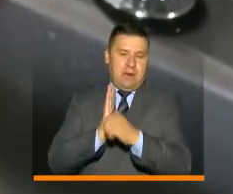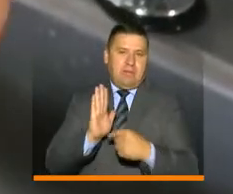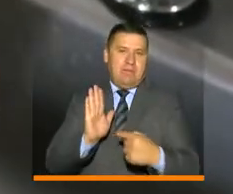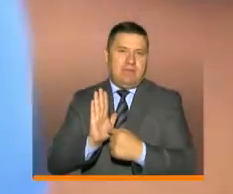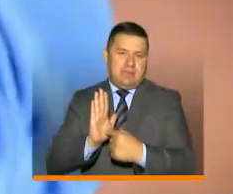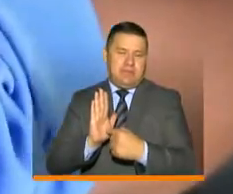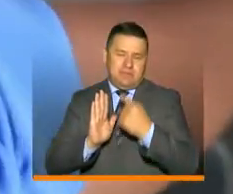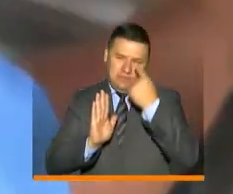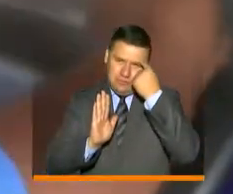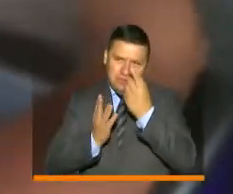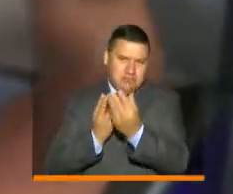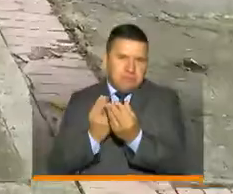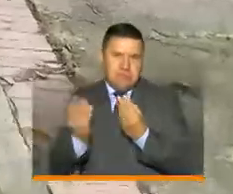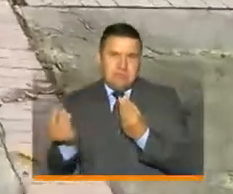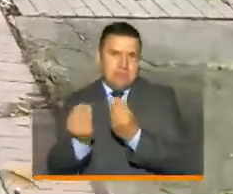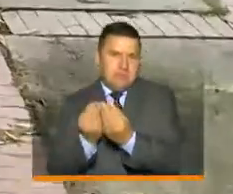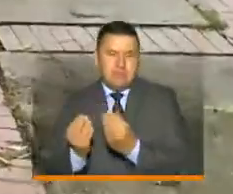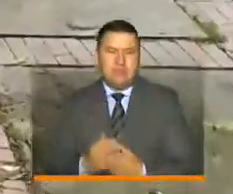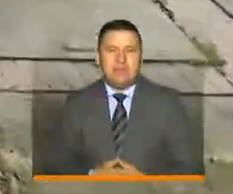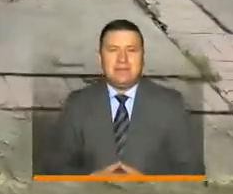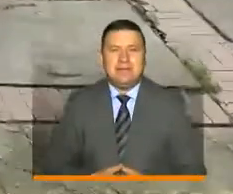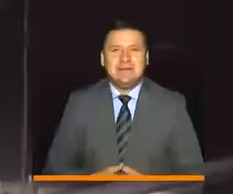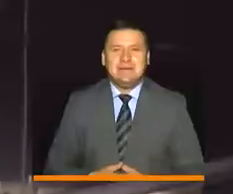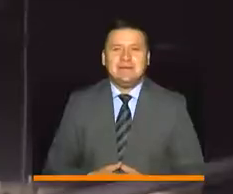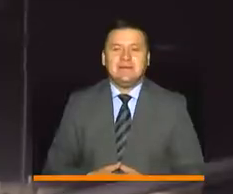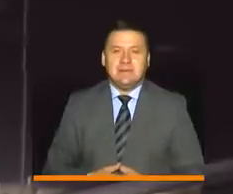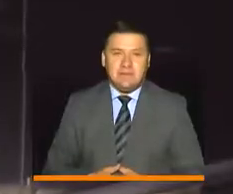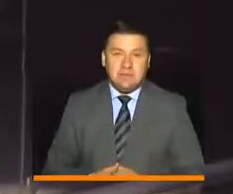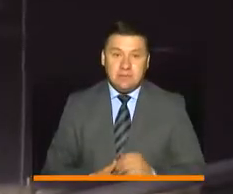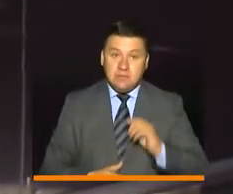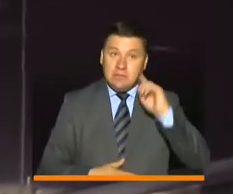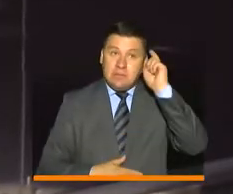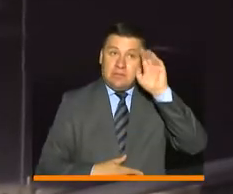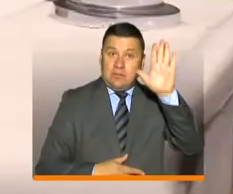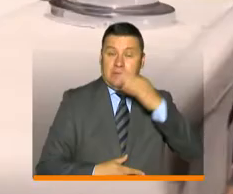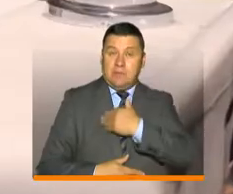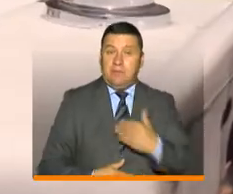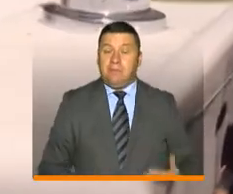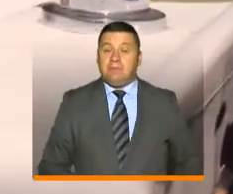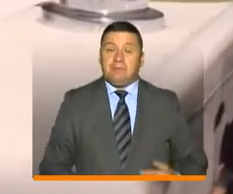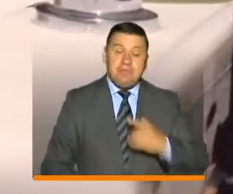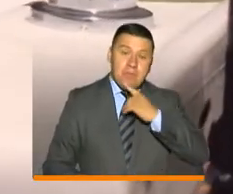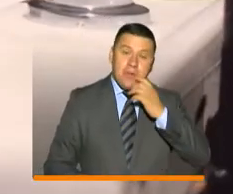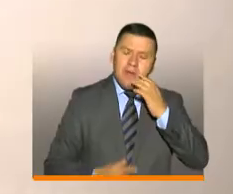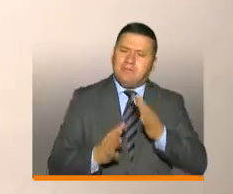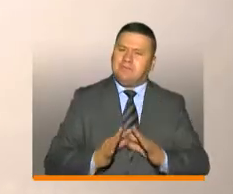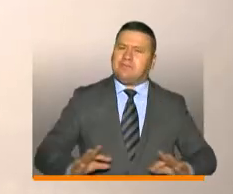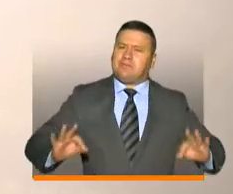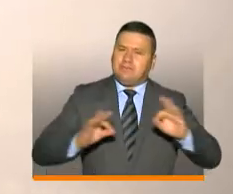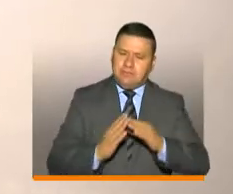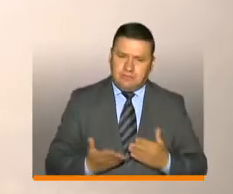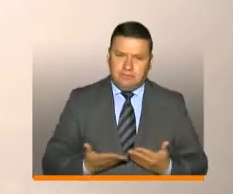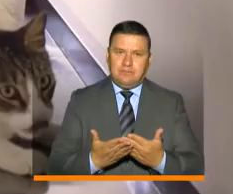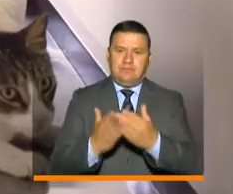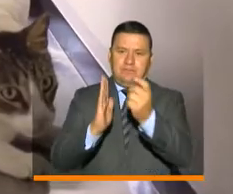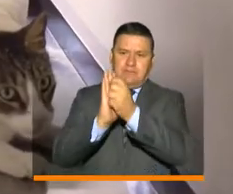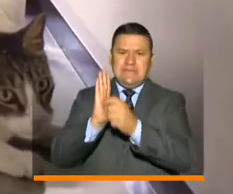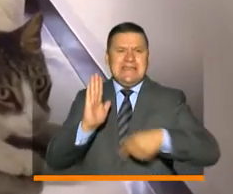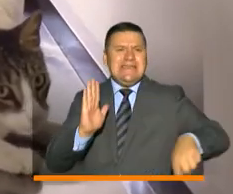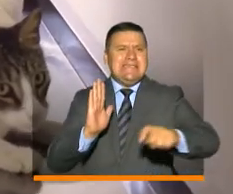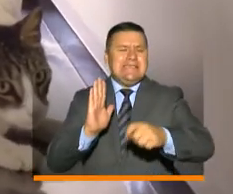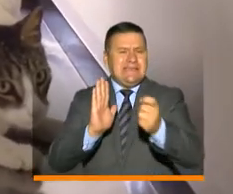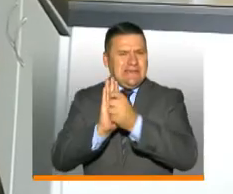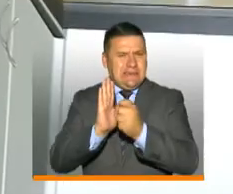marco de su modelo de alternancia. Para el gobierno del presidente Iván Duque, es prioritario brindar las condiciones